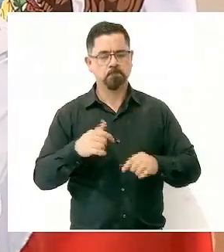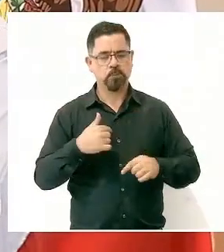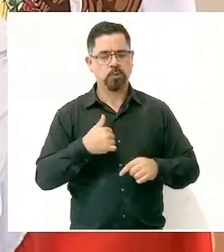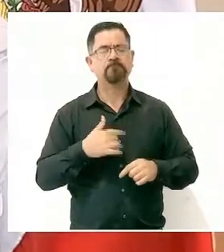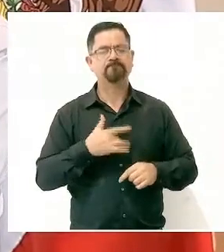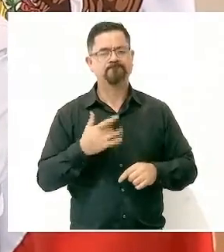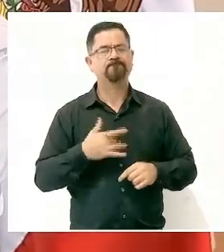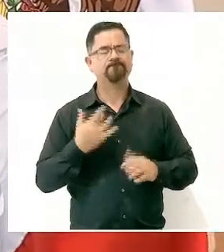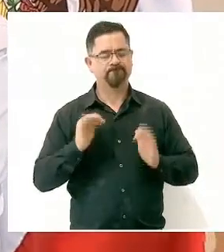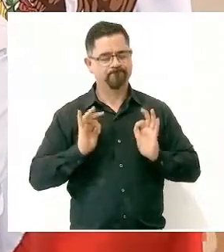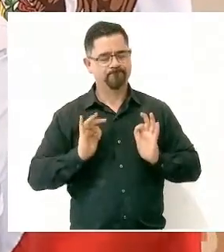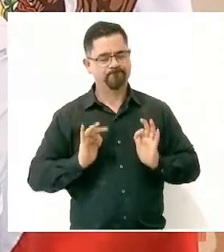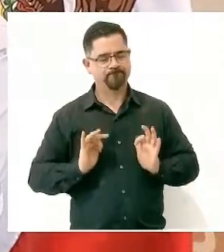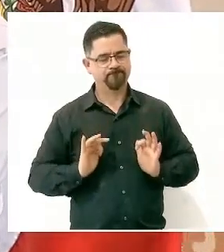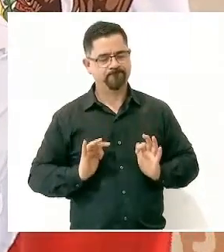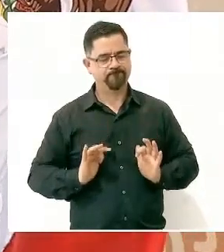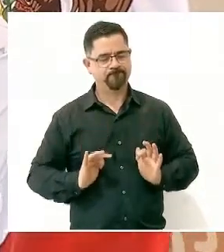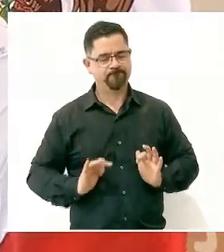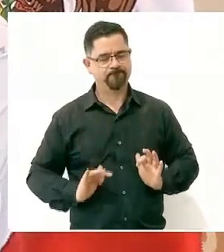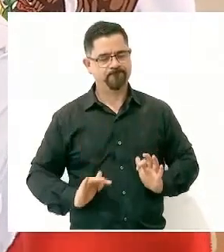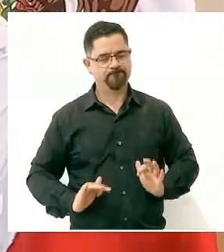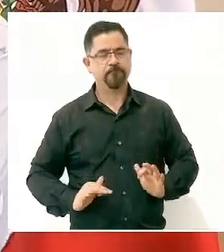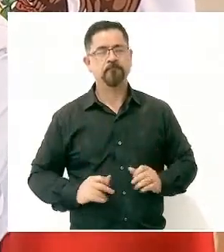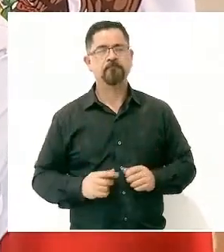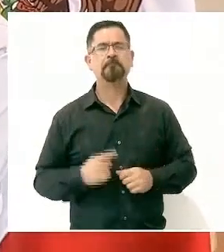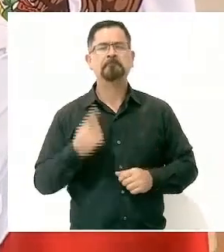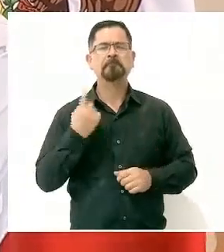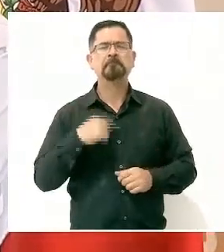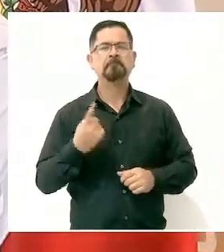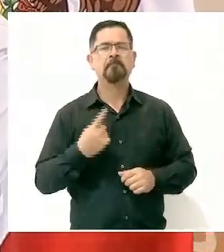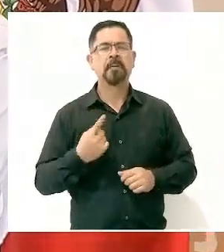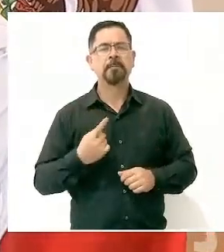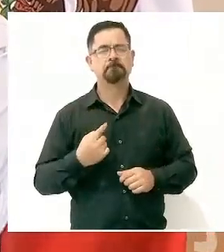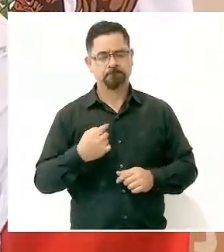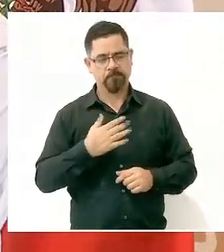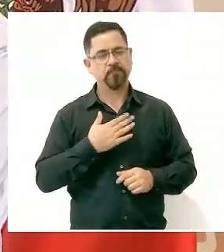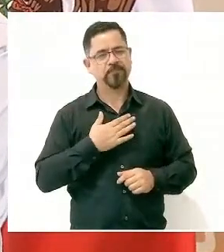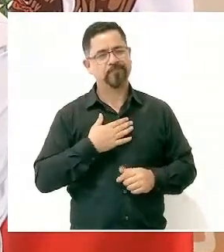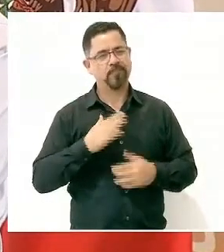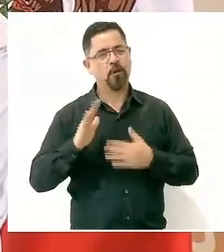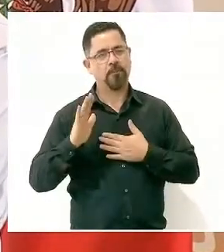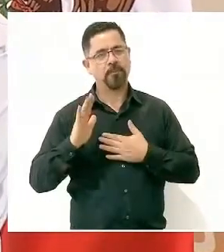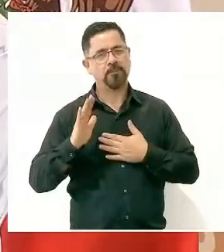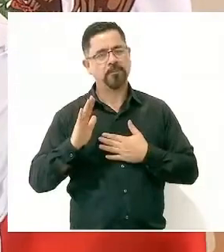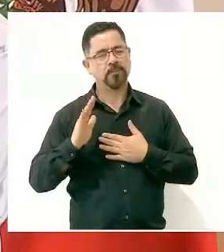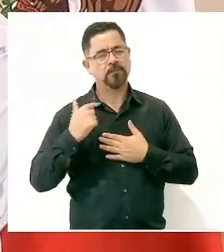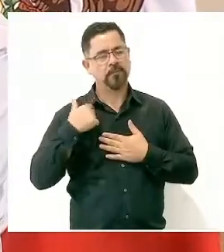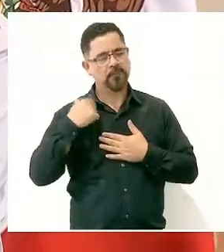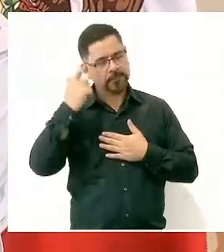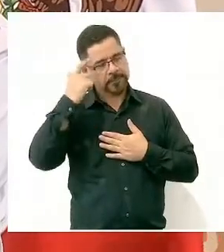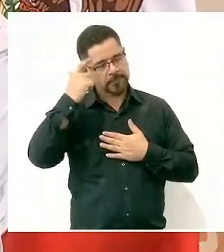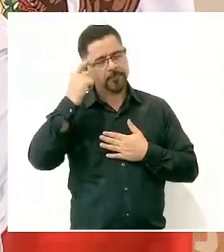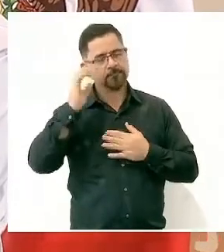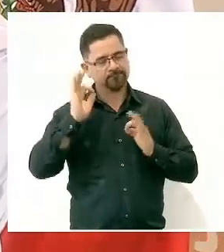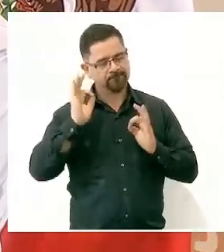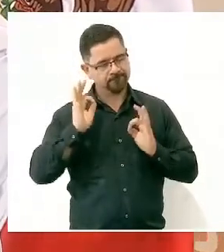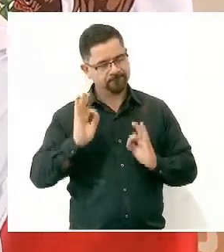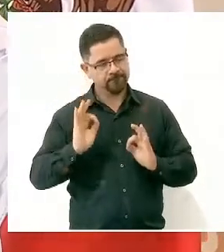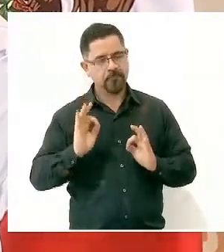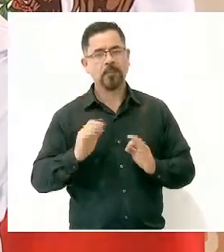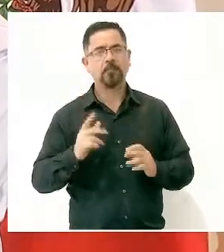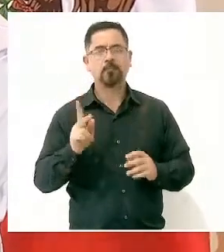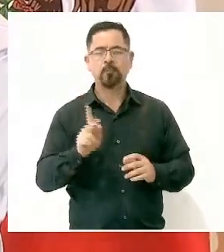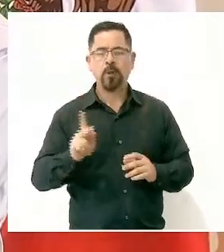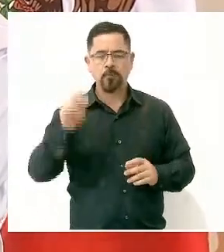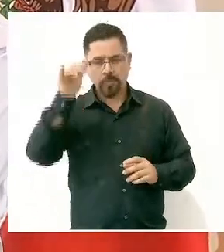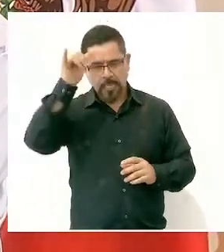tranquilidad para que podamos cumplir los compromisos con los pueblos yaquis y también con el pueblo de